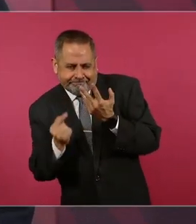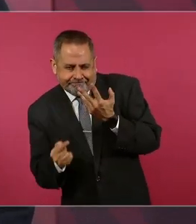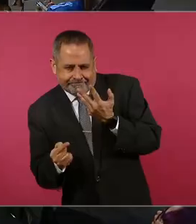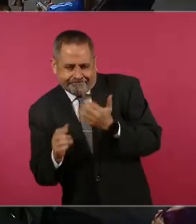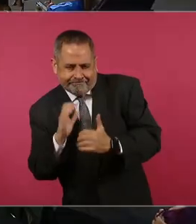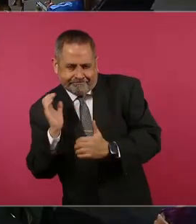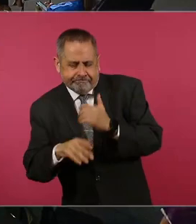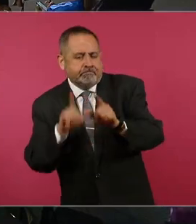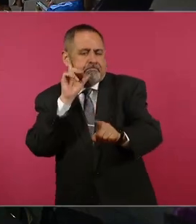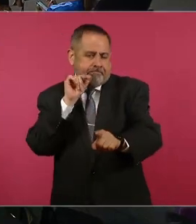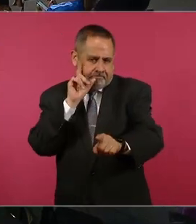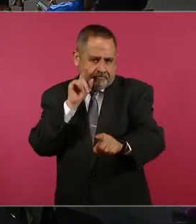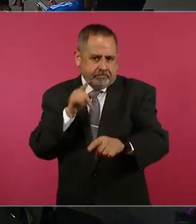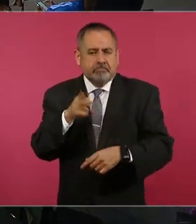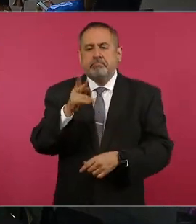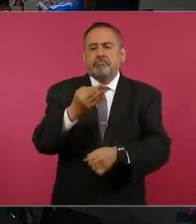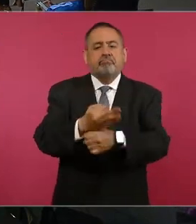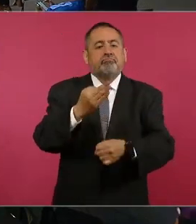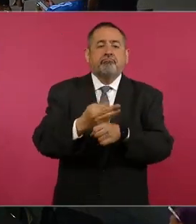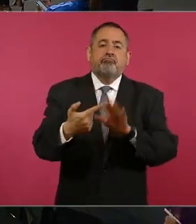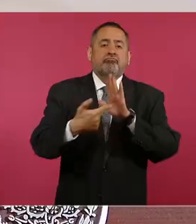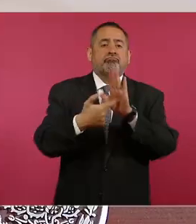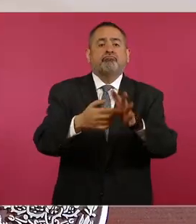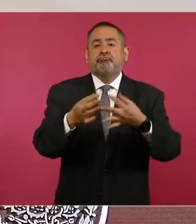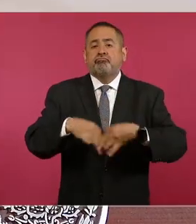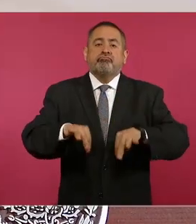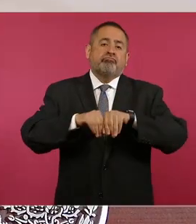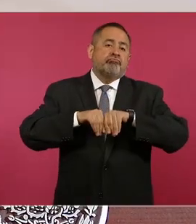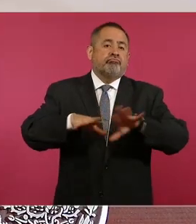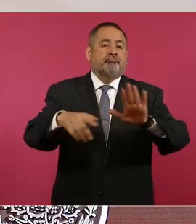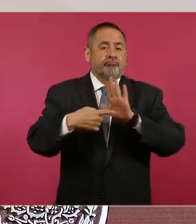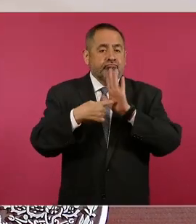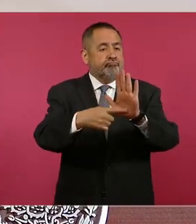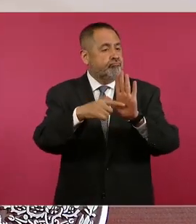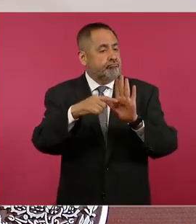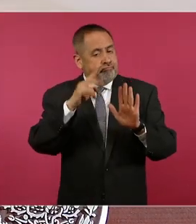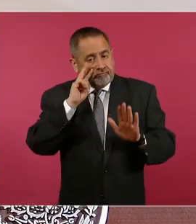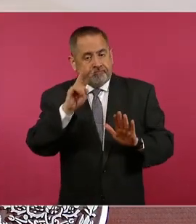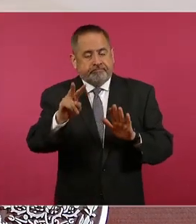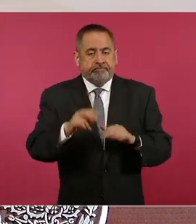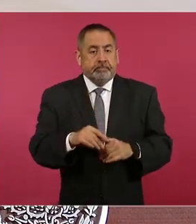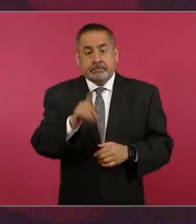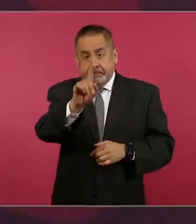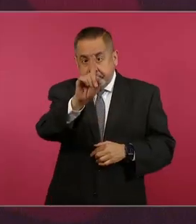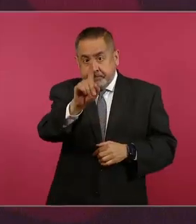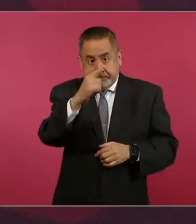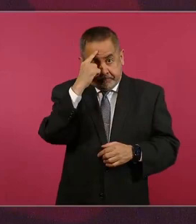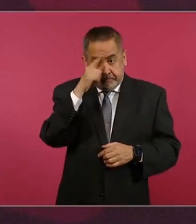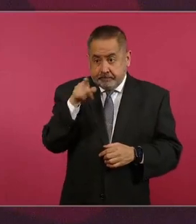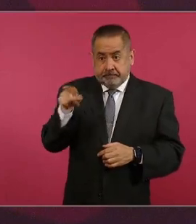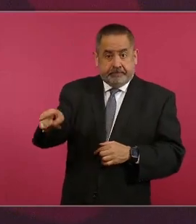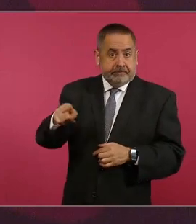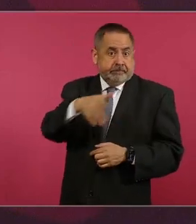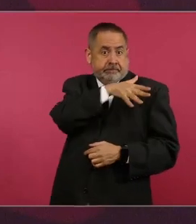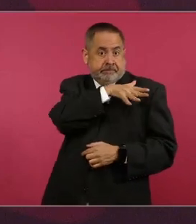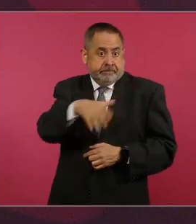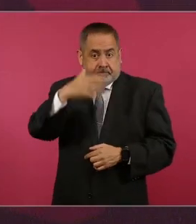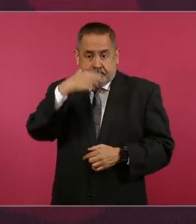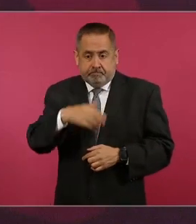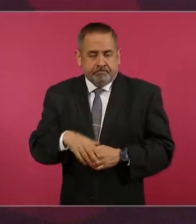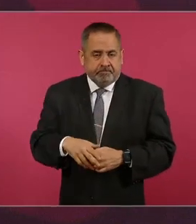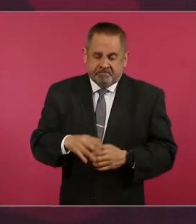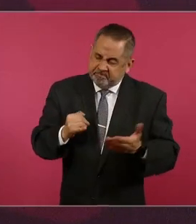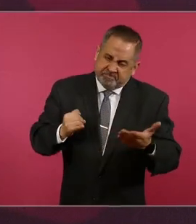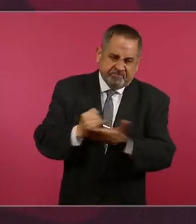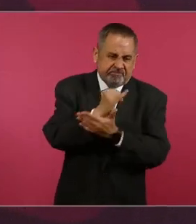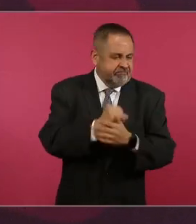pero fue muy importante la decisión histórica de expropiar